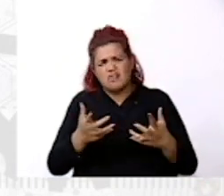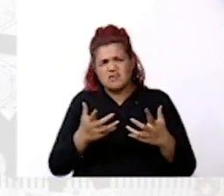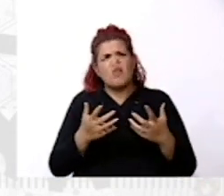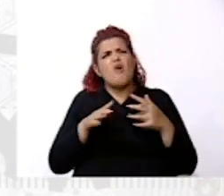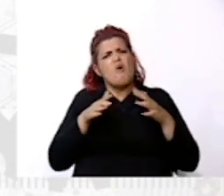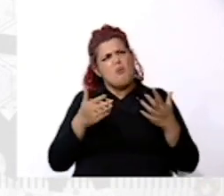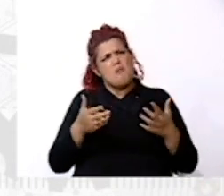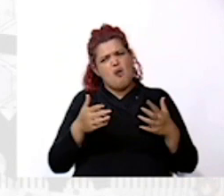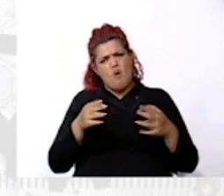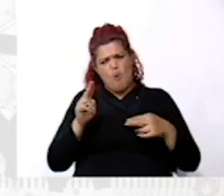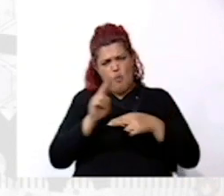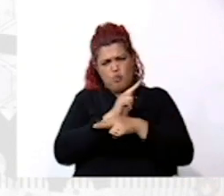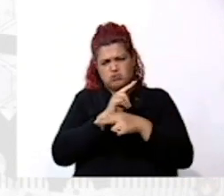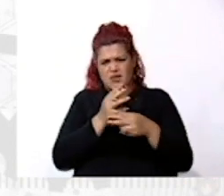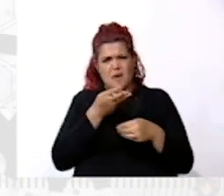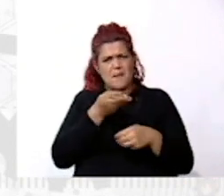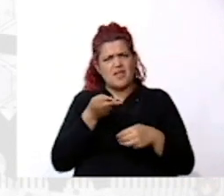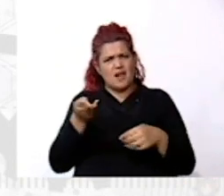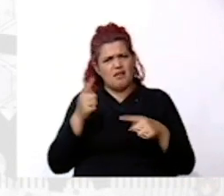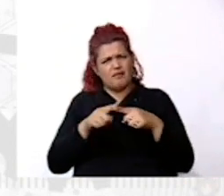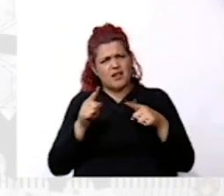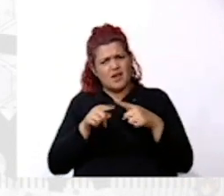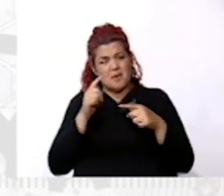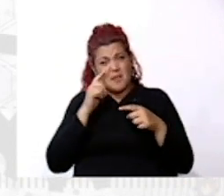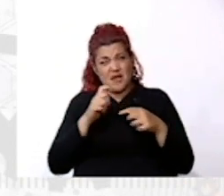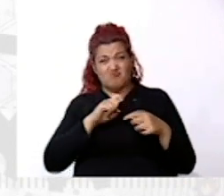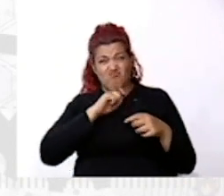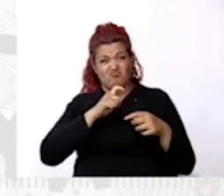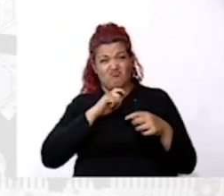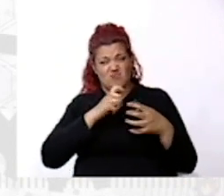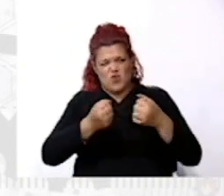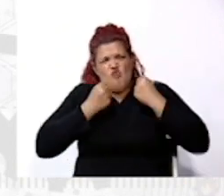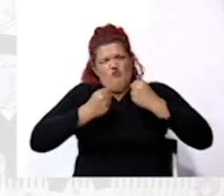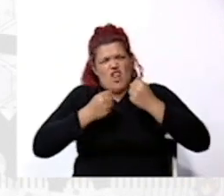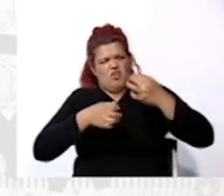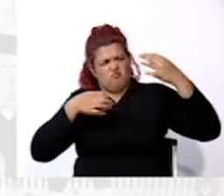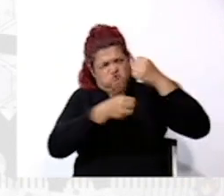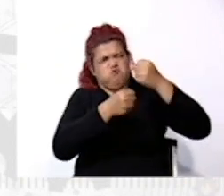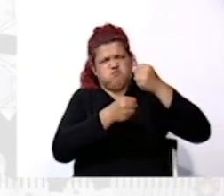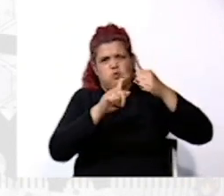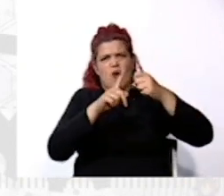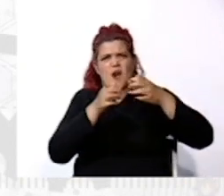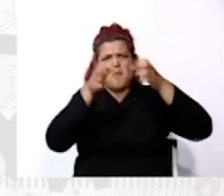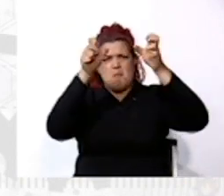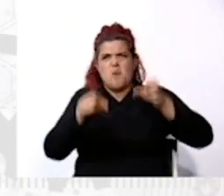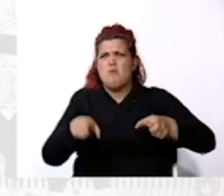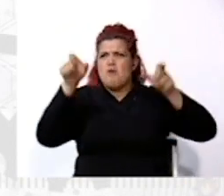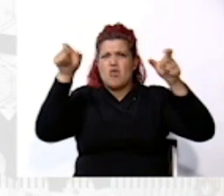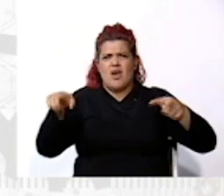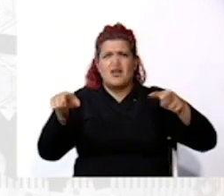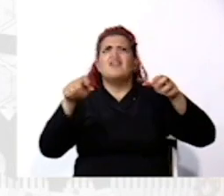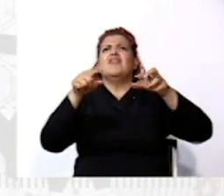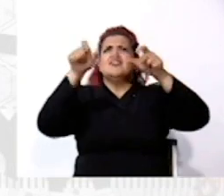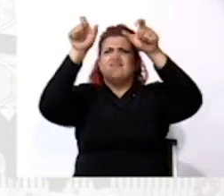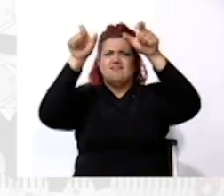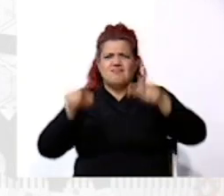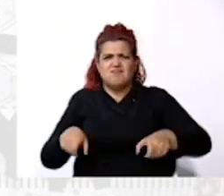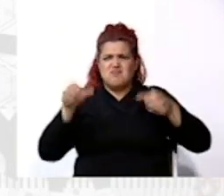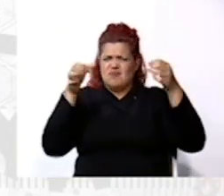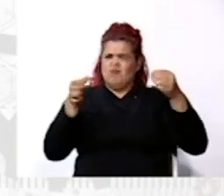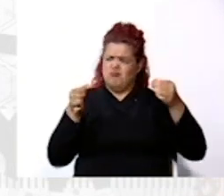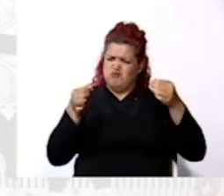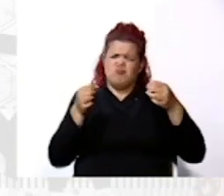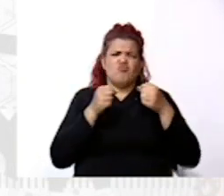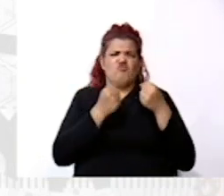usamos ese tipo de materiales? El acero es un metal muy fuerte. El hierro también. Y